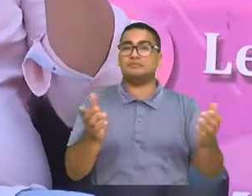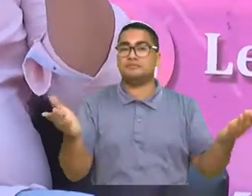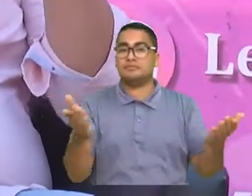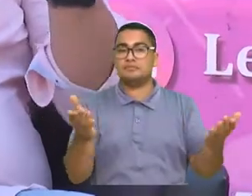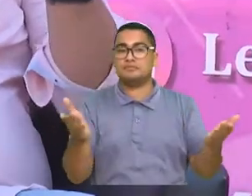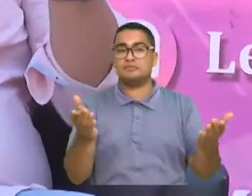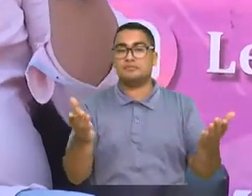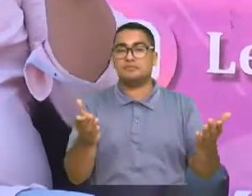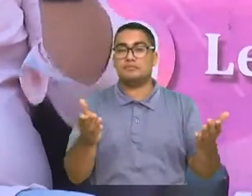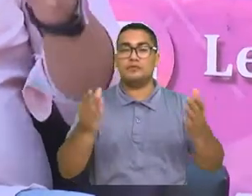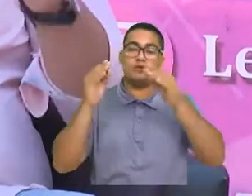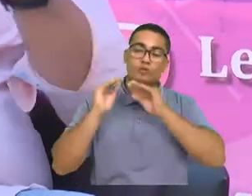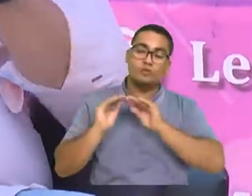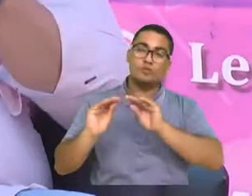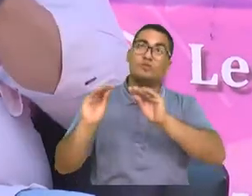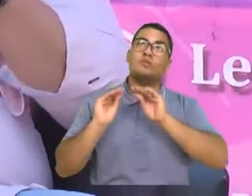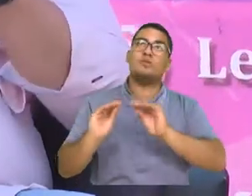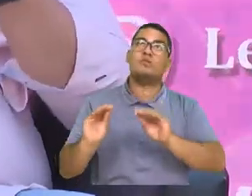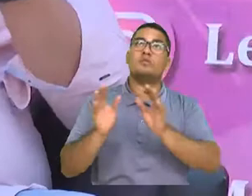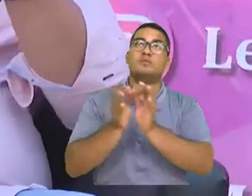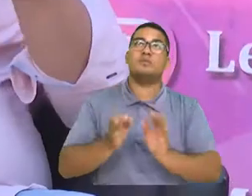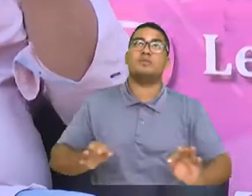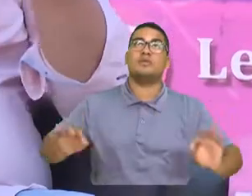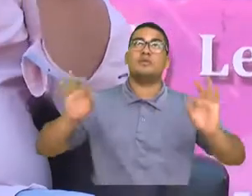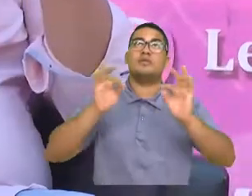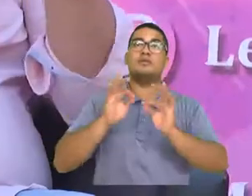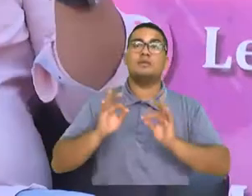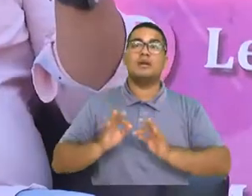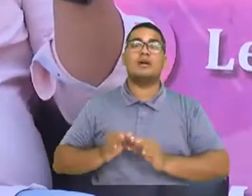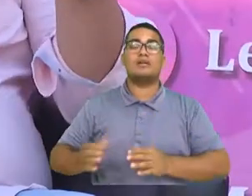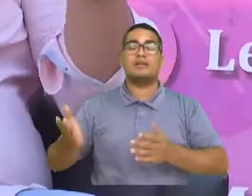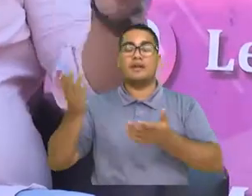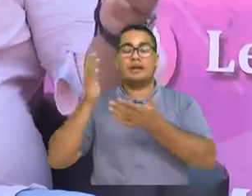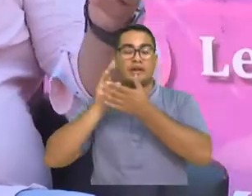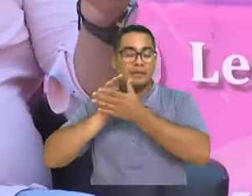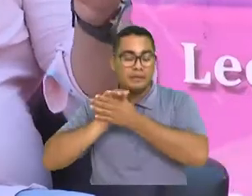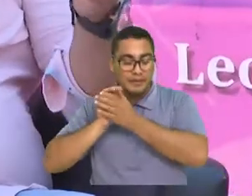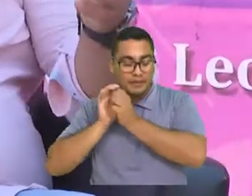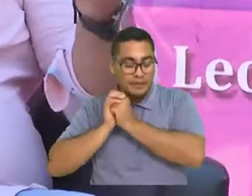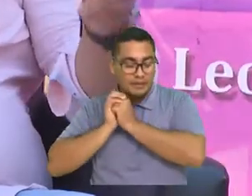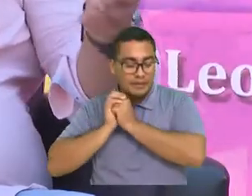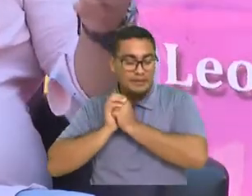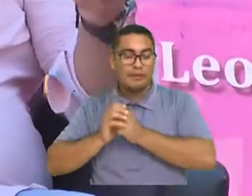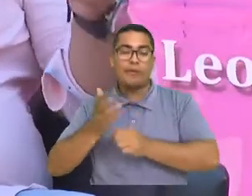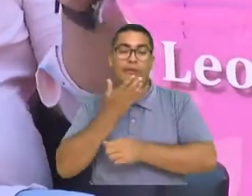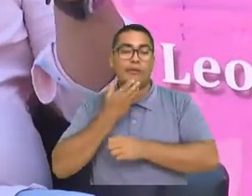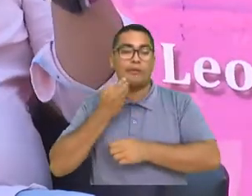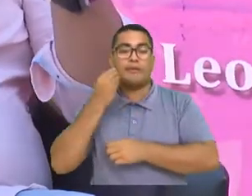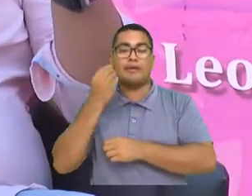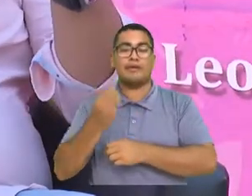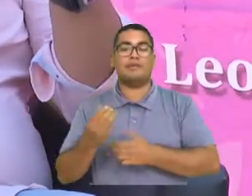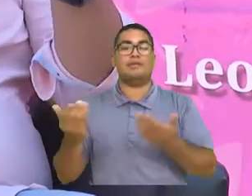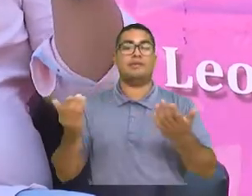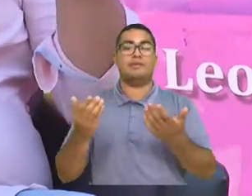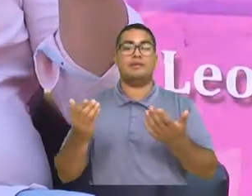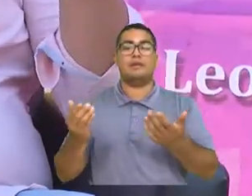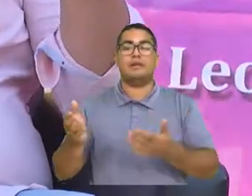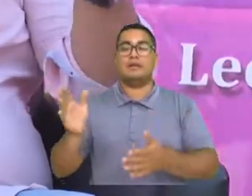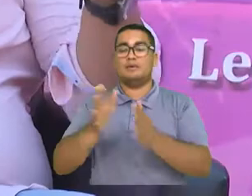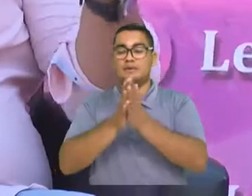técnica, también va a haber parte espiritual. Vamos a tener jóvenes, también músicos, que se